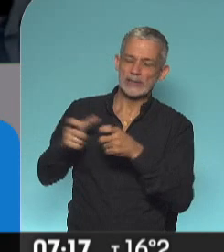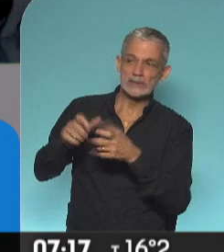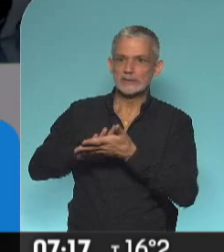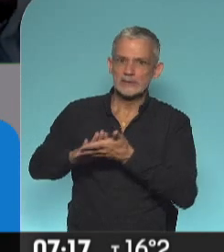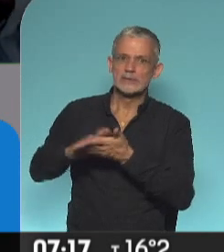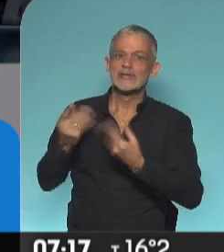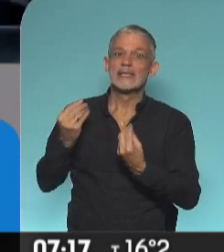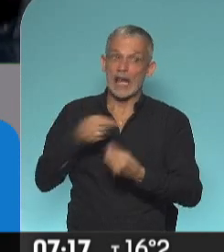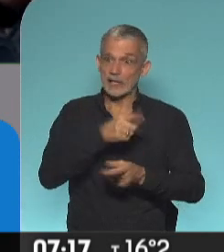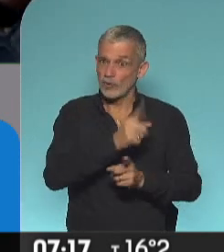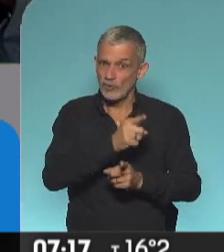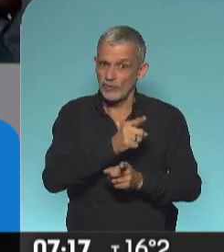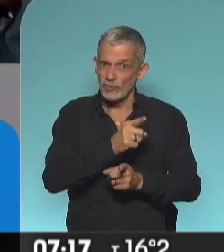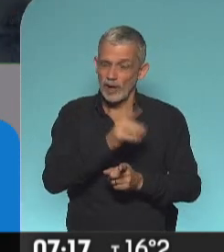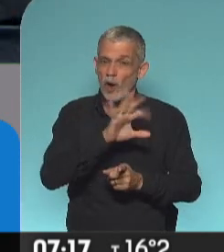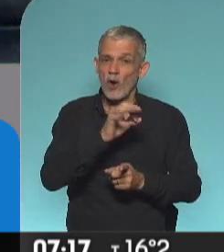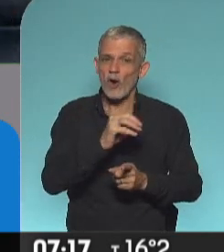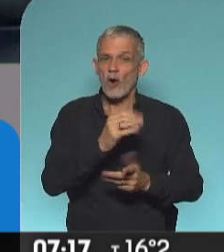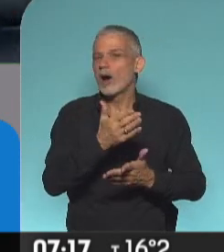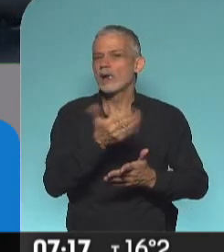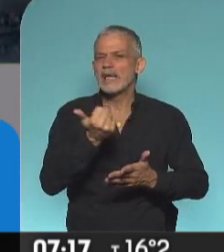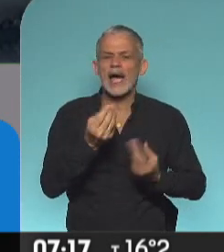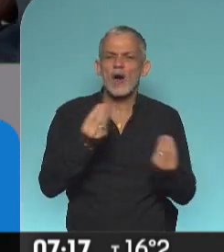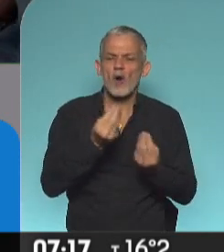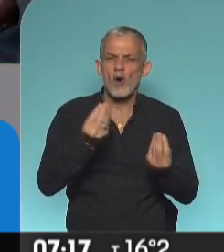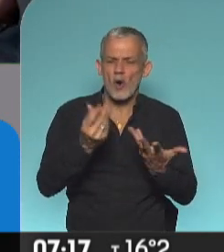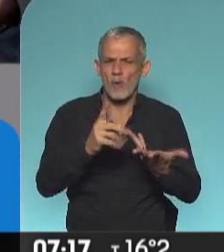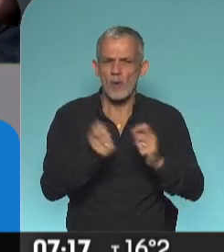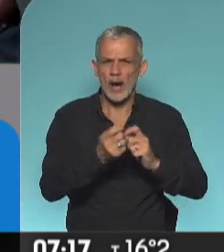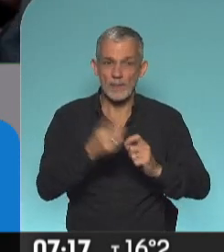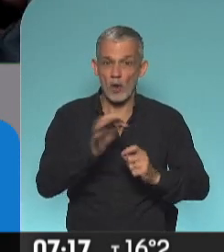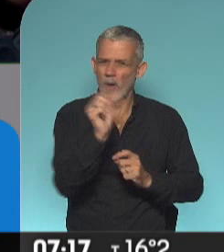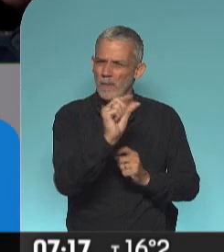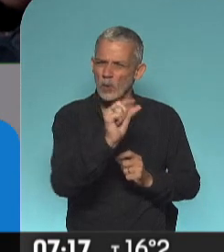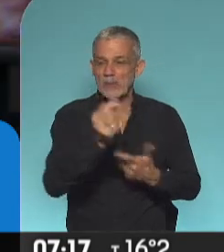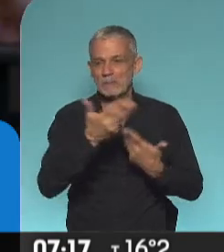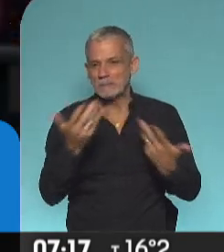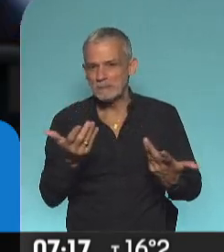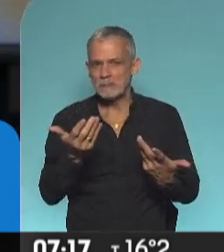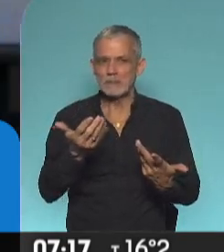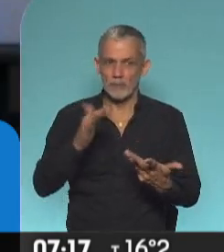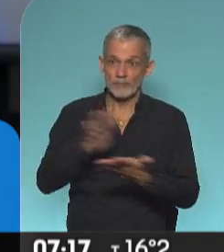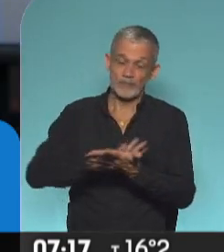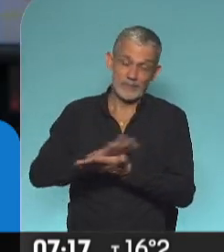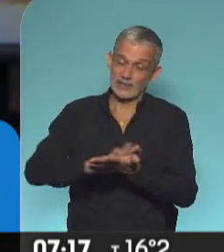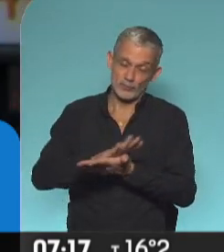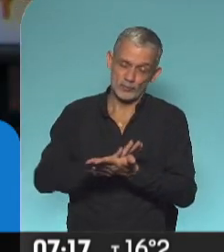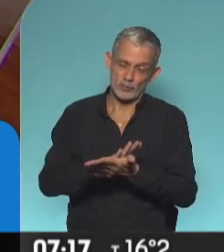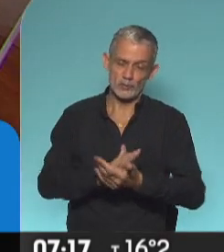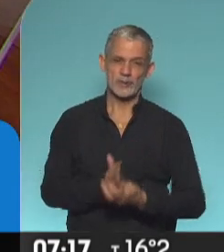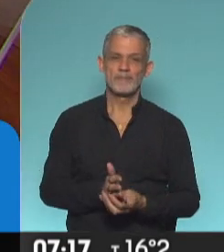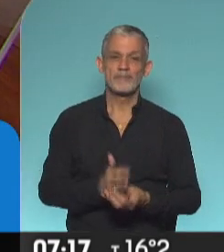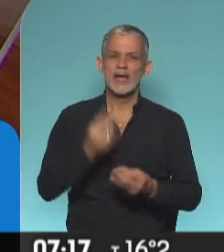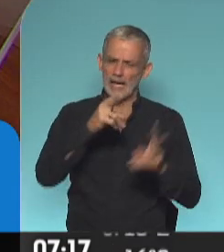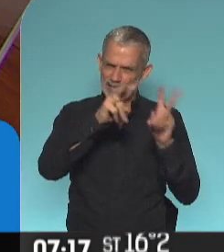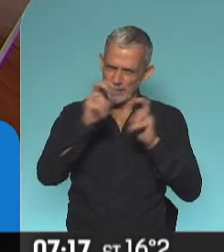resolver si eso corresponde de manera definitiva o si solo fue transitorio, es decir, resolver el fondo de la cuestión. Dos